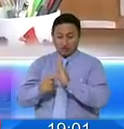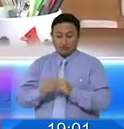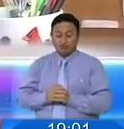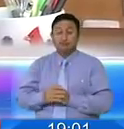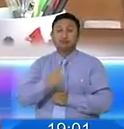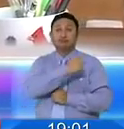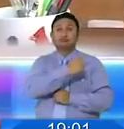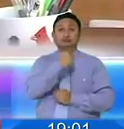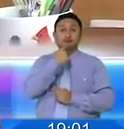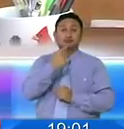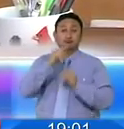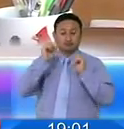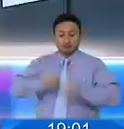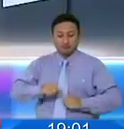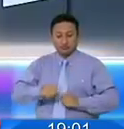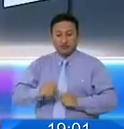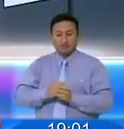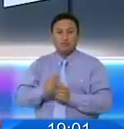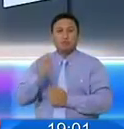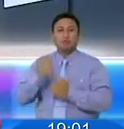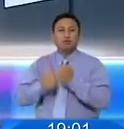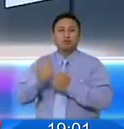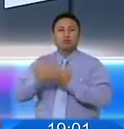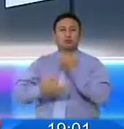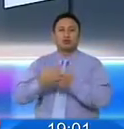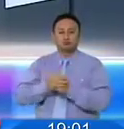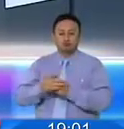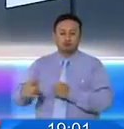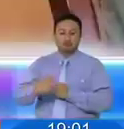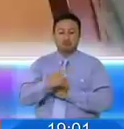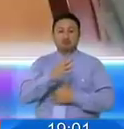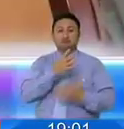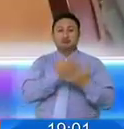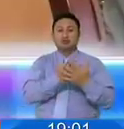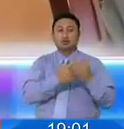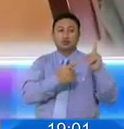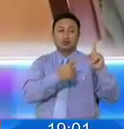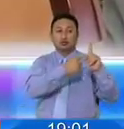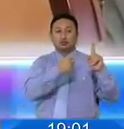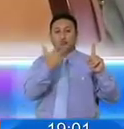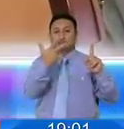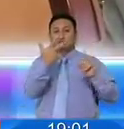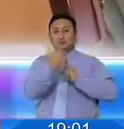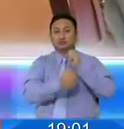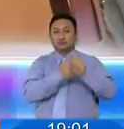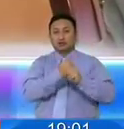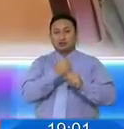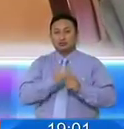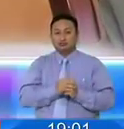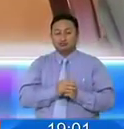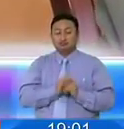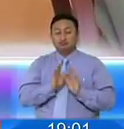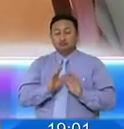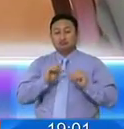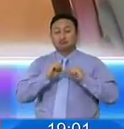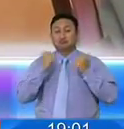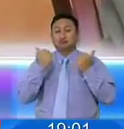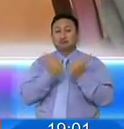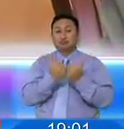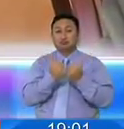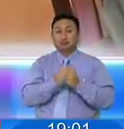que hablaríamos de fraude procesal, con una pena privativa de la libertad de 1 a 3 años. En el caso de la